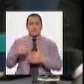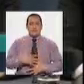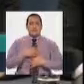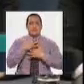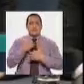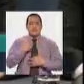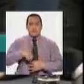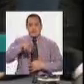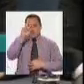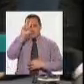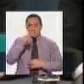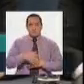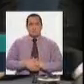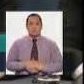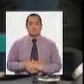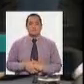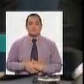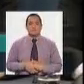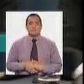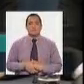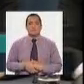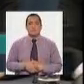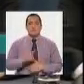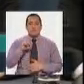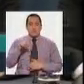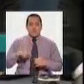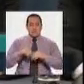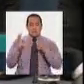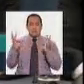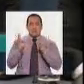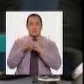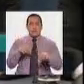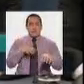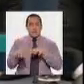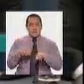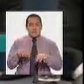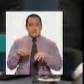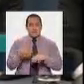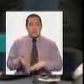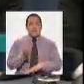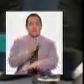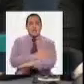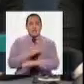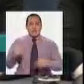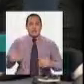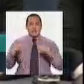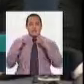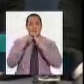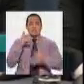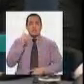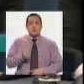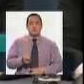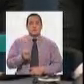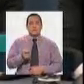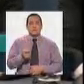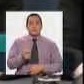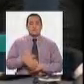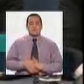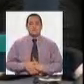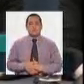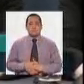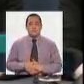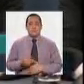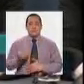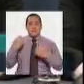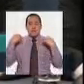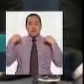intereses de la nación. Fue una reunión realizada en el Palacio Nacional de Justicia, en